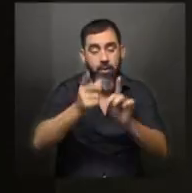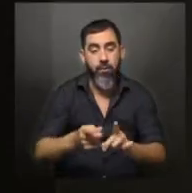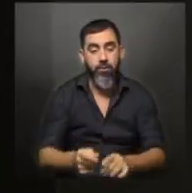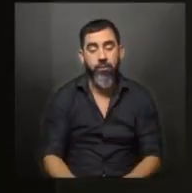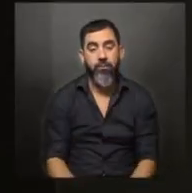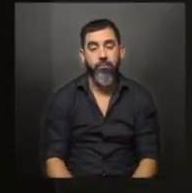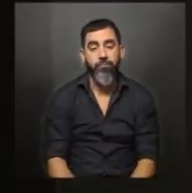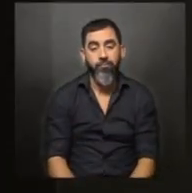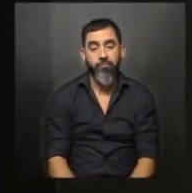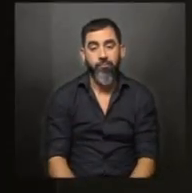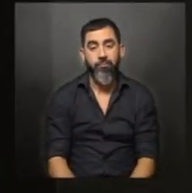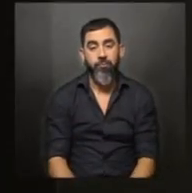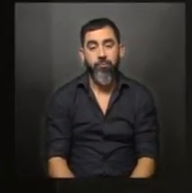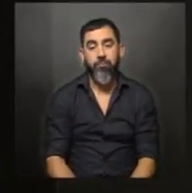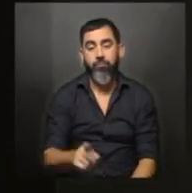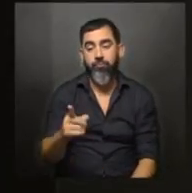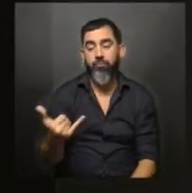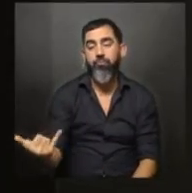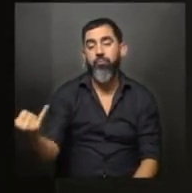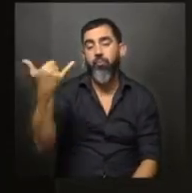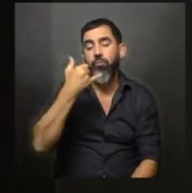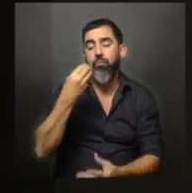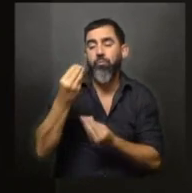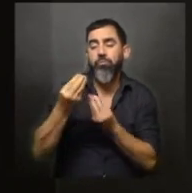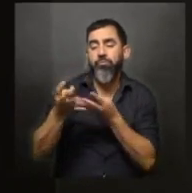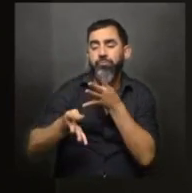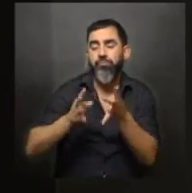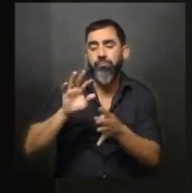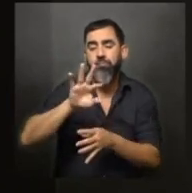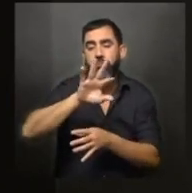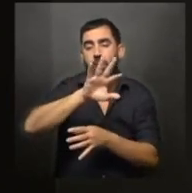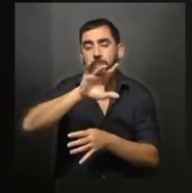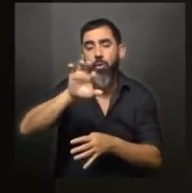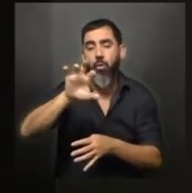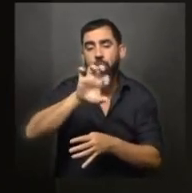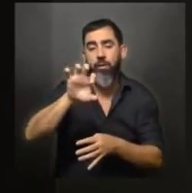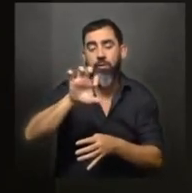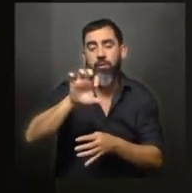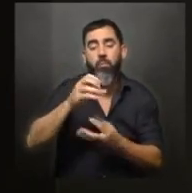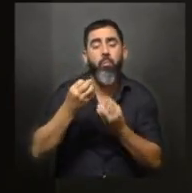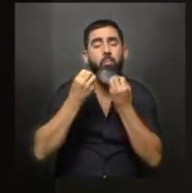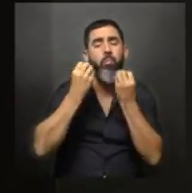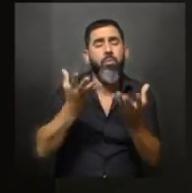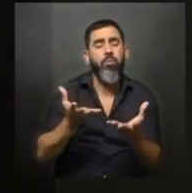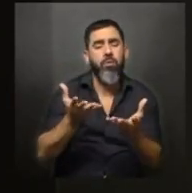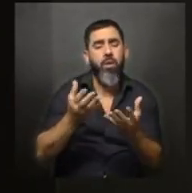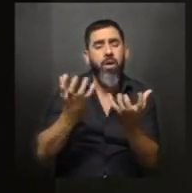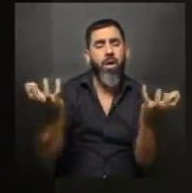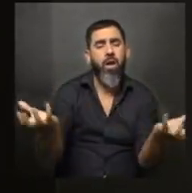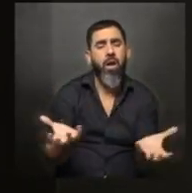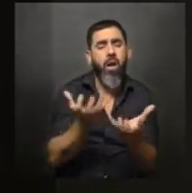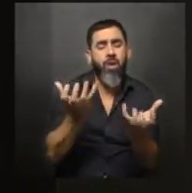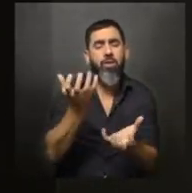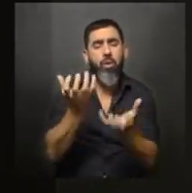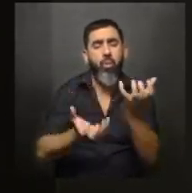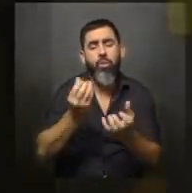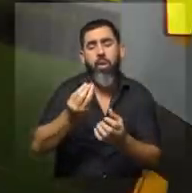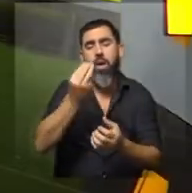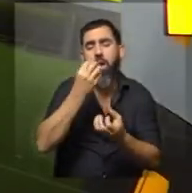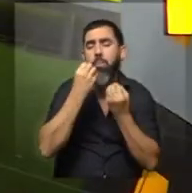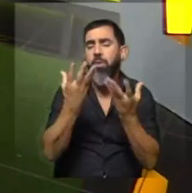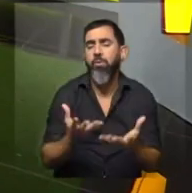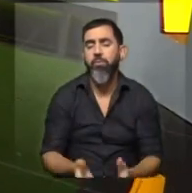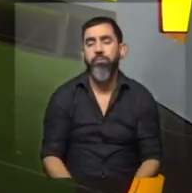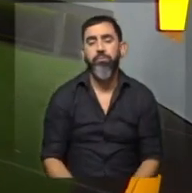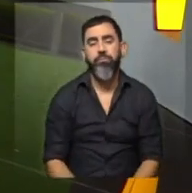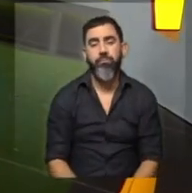del microondas? Bueno, él nos cuenta cómo funciona un microondas y por qué se calientan y se cocinan los alimentos. Lo vemos.